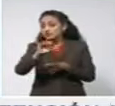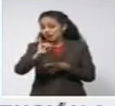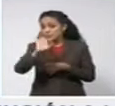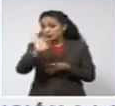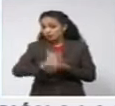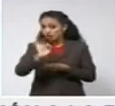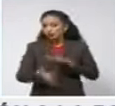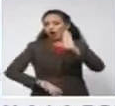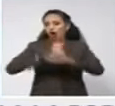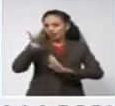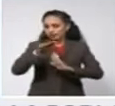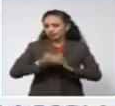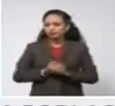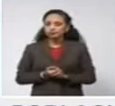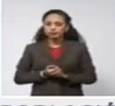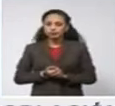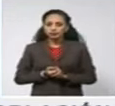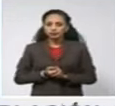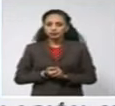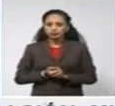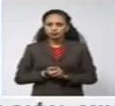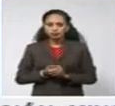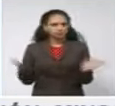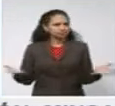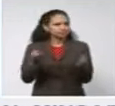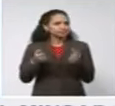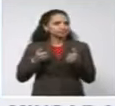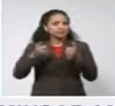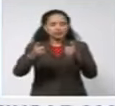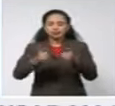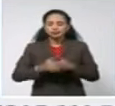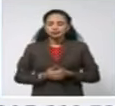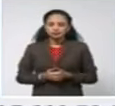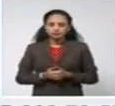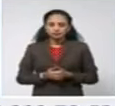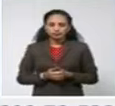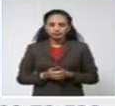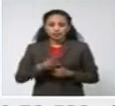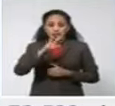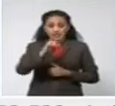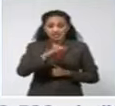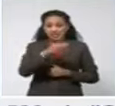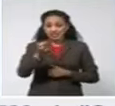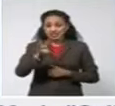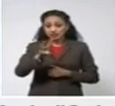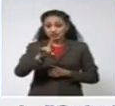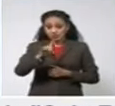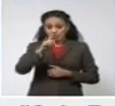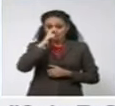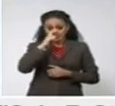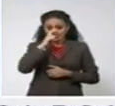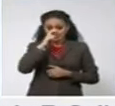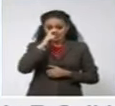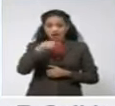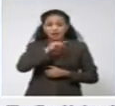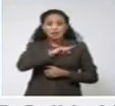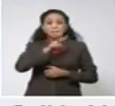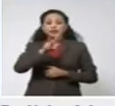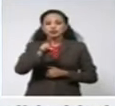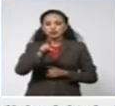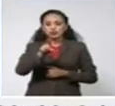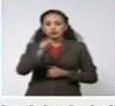estos momentos, se encuentran recuperados. De 20 a 39, 21 casos ayer, de 40